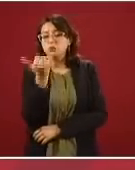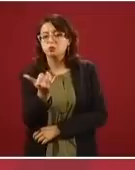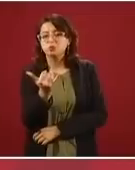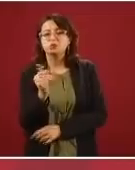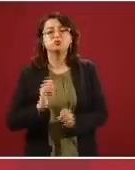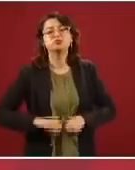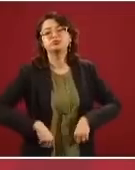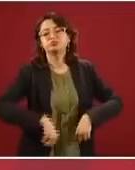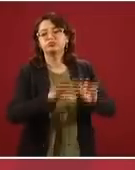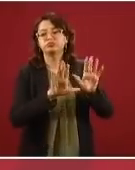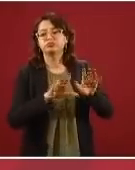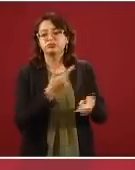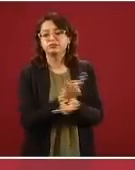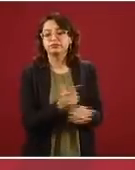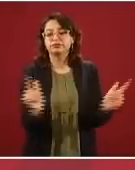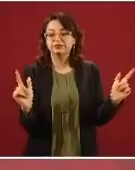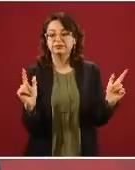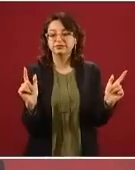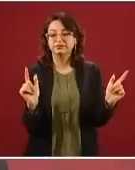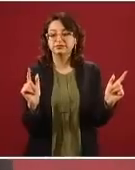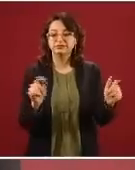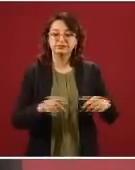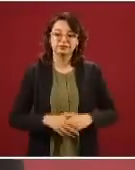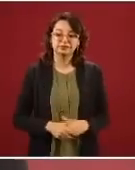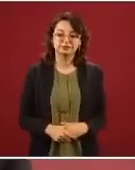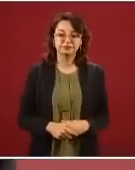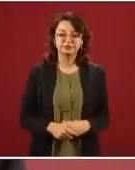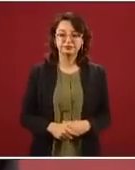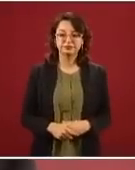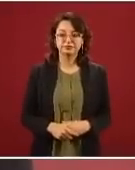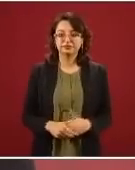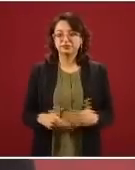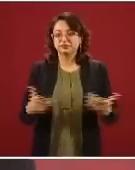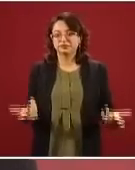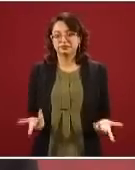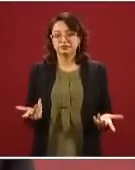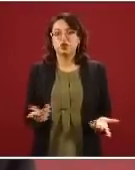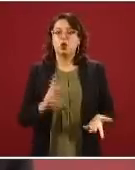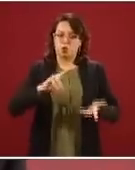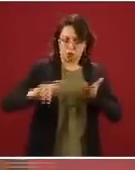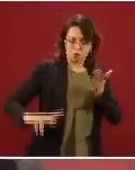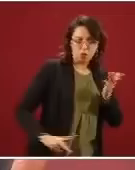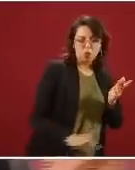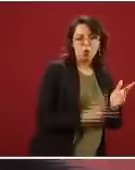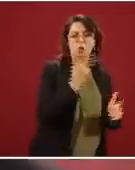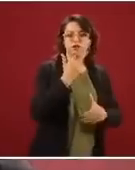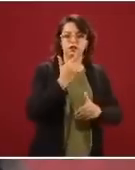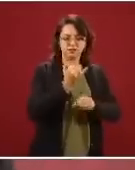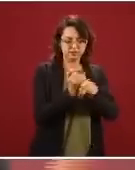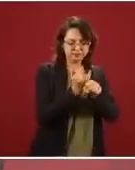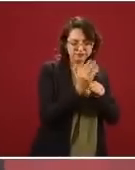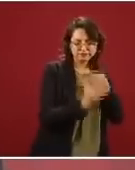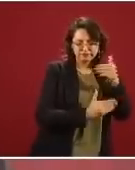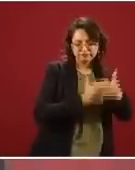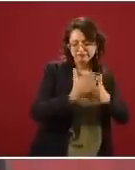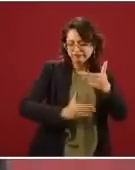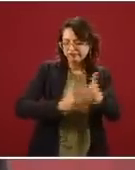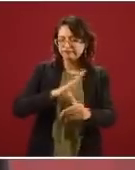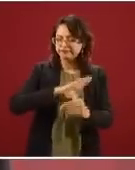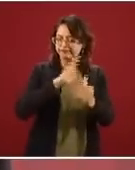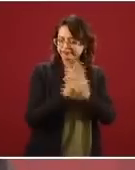se deja en libertad. ¿Qué, no se puede reponer el procedimiento y